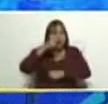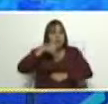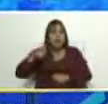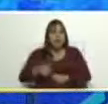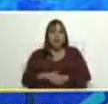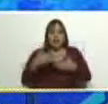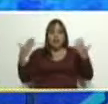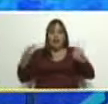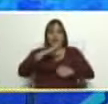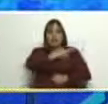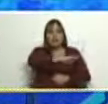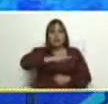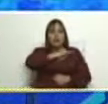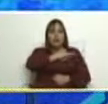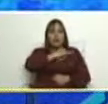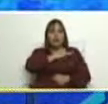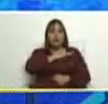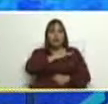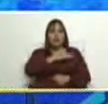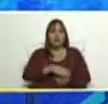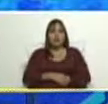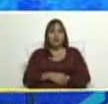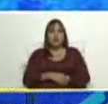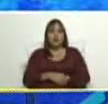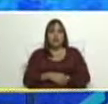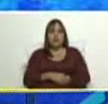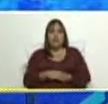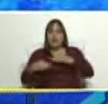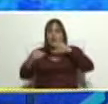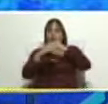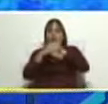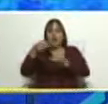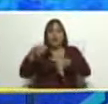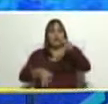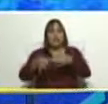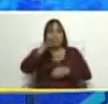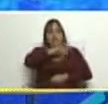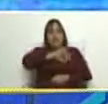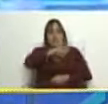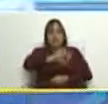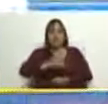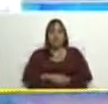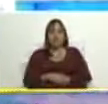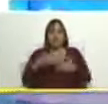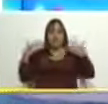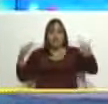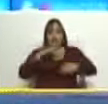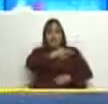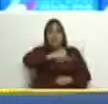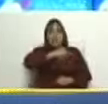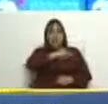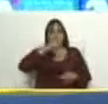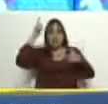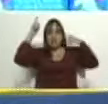la gran misión de nueva generación, igualdad y justicia social. La gran misión, Hugo